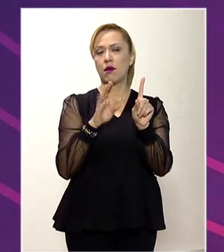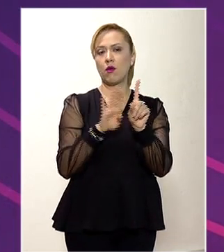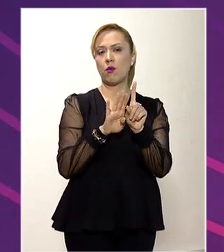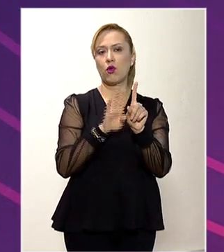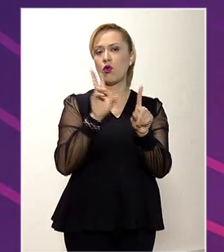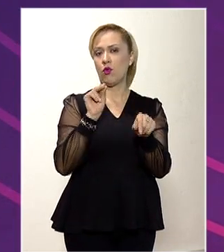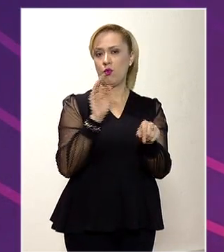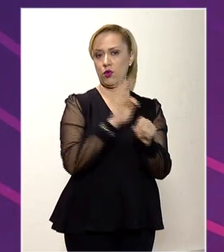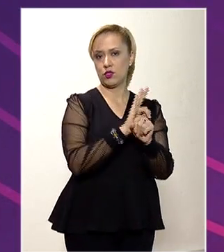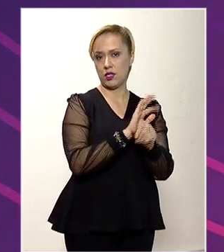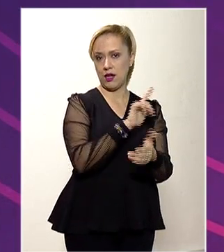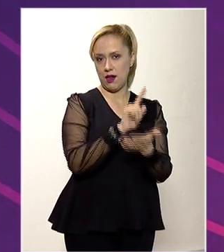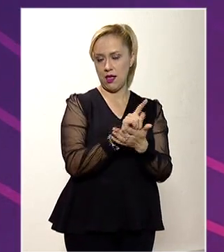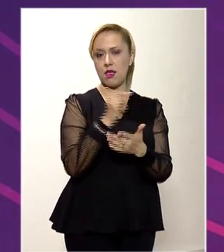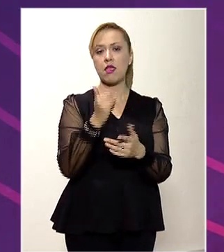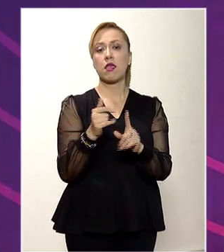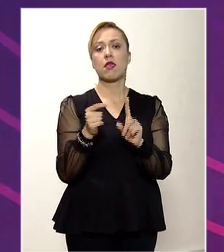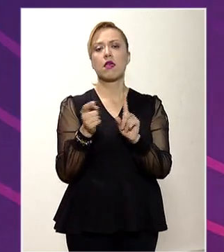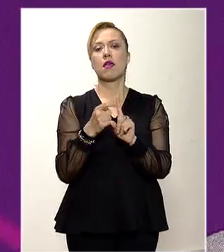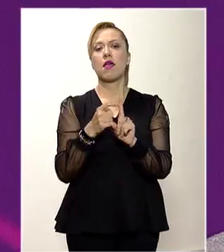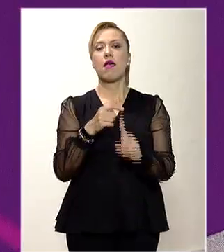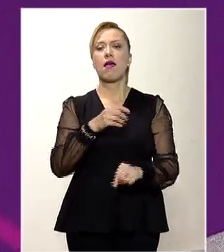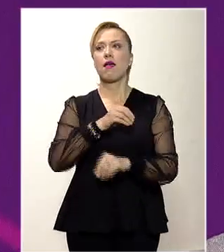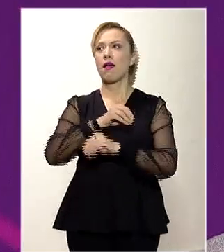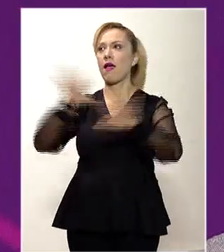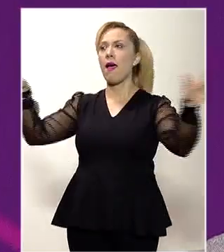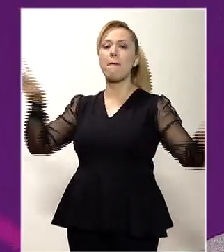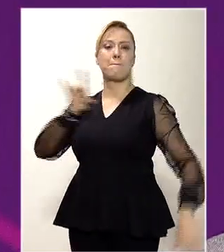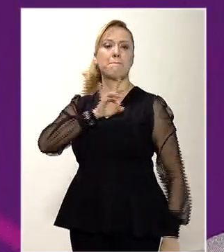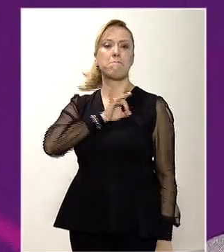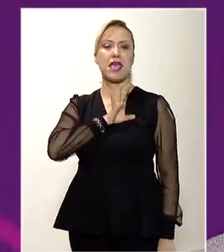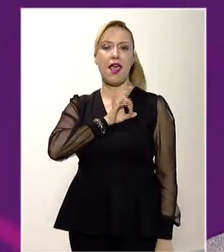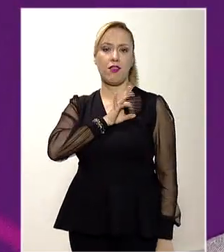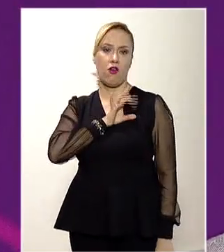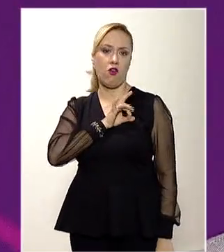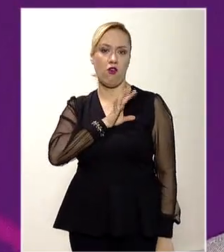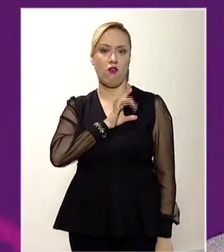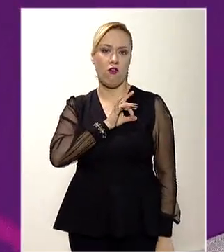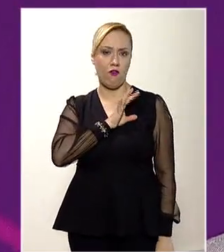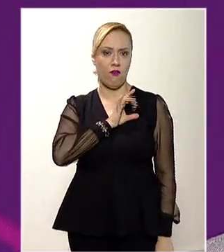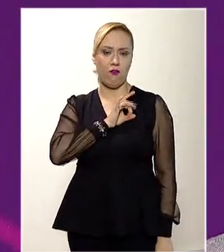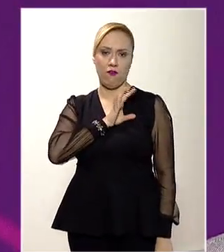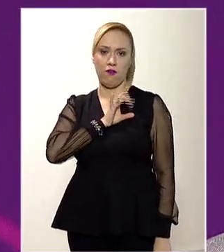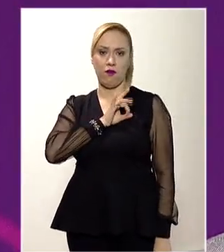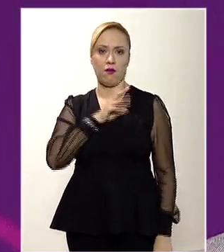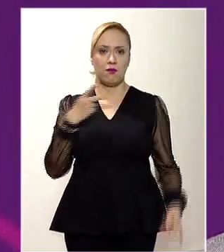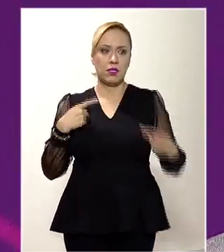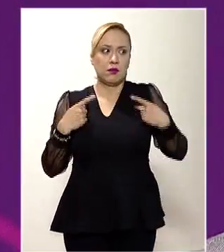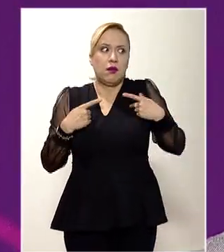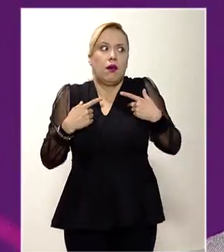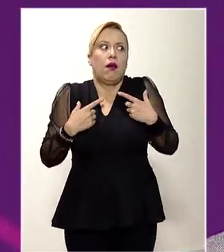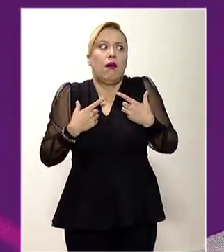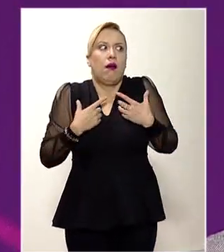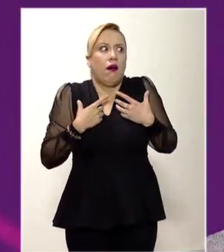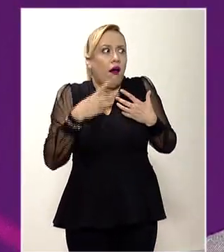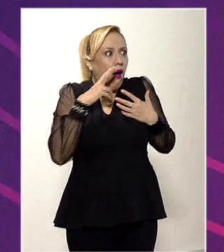también manda un mensaje de miedo, de terror, ¿no? O sea, estos grupos criminales